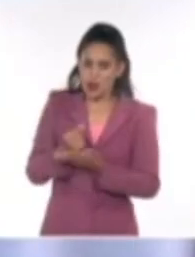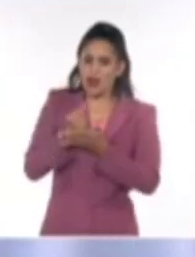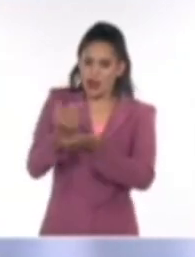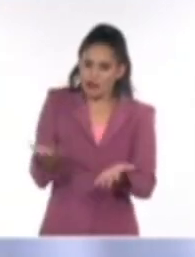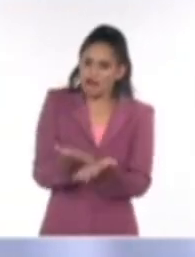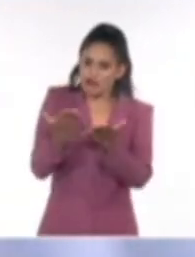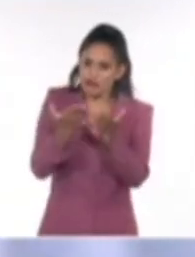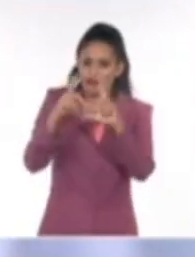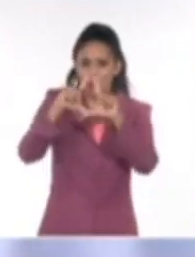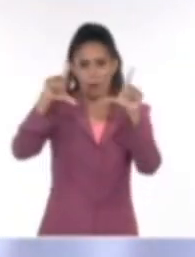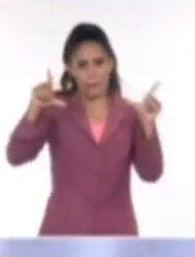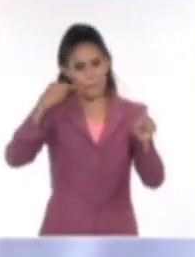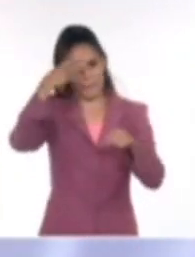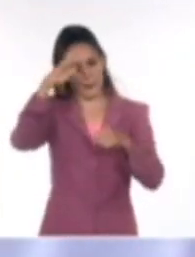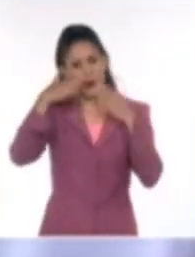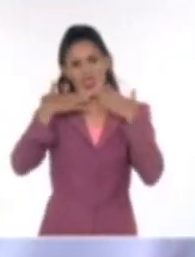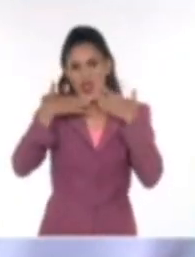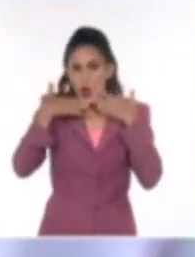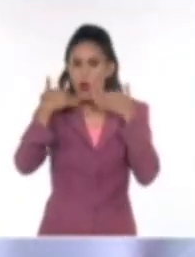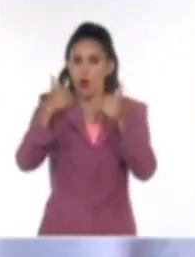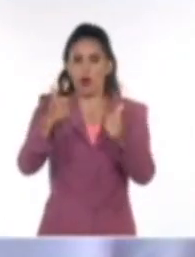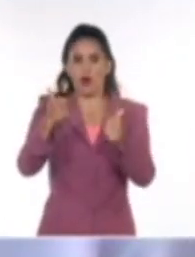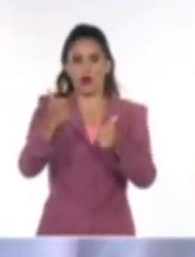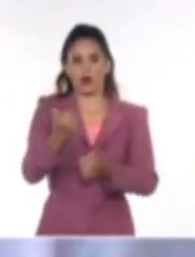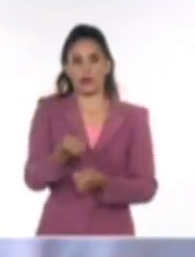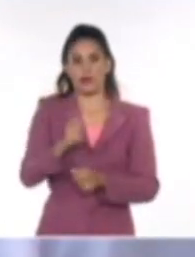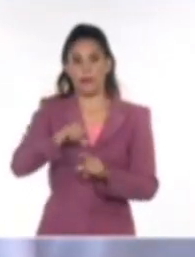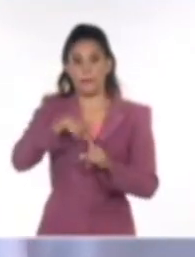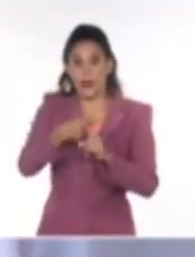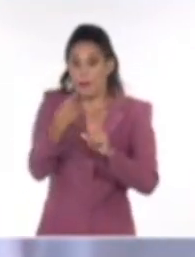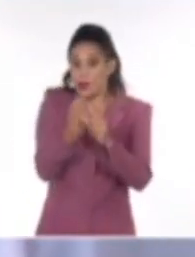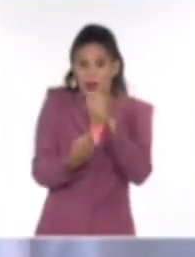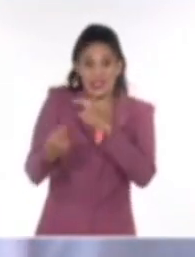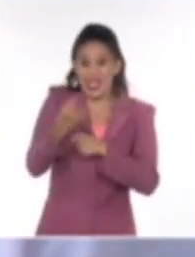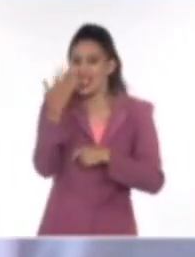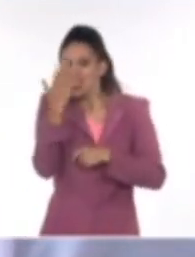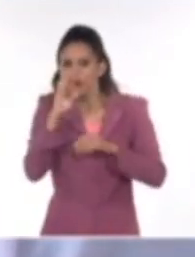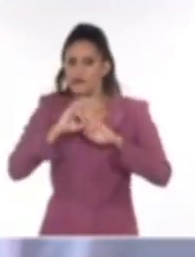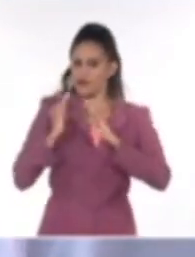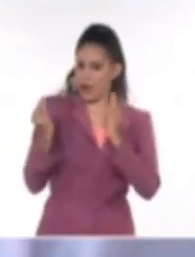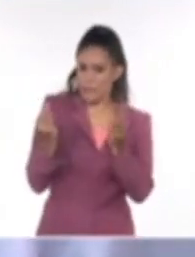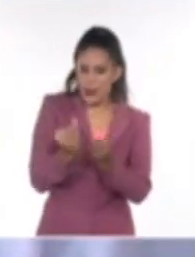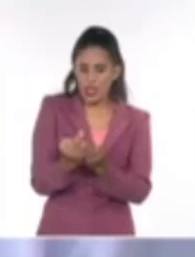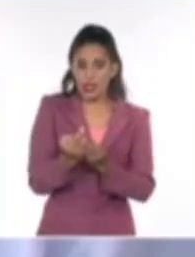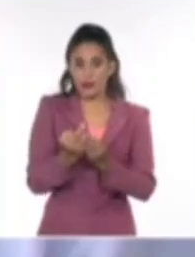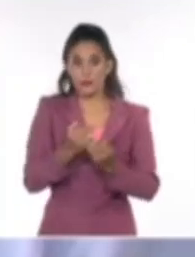gane. Y ganan las familias porque nuestros hijos,